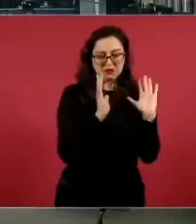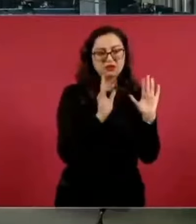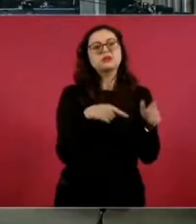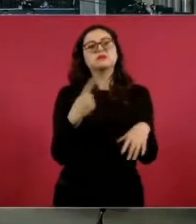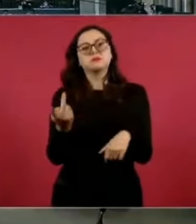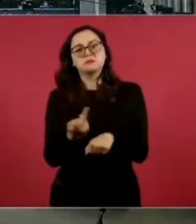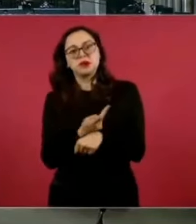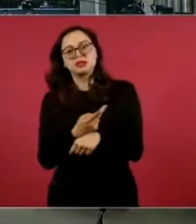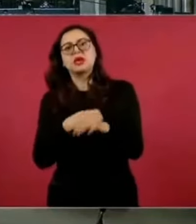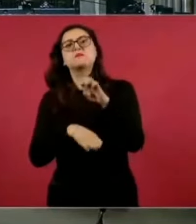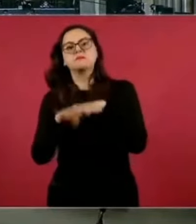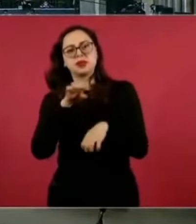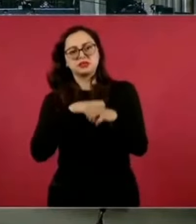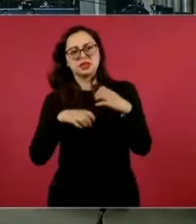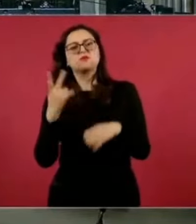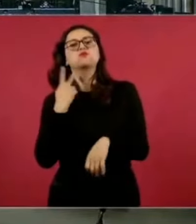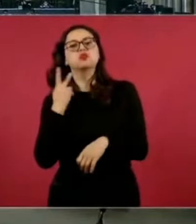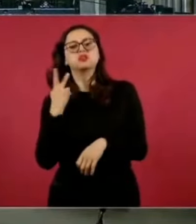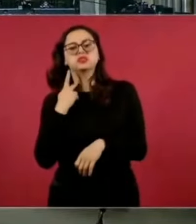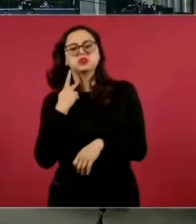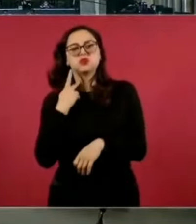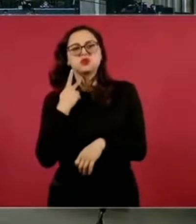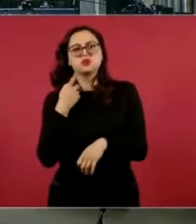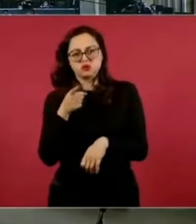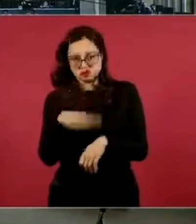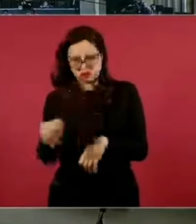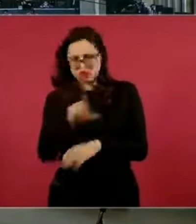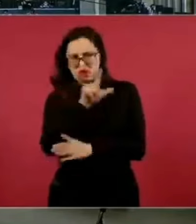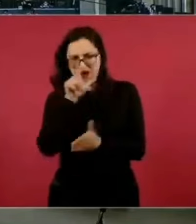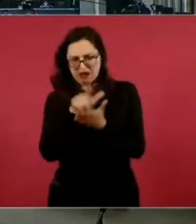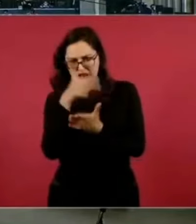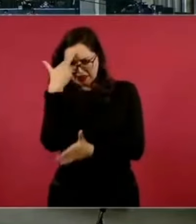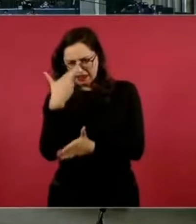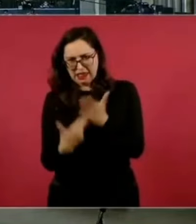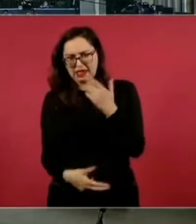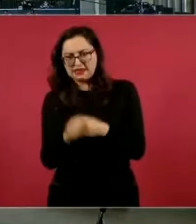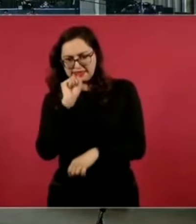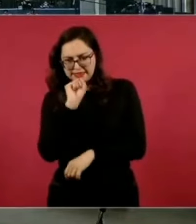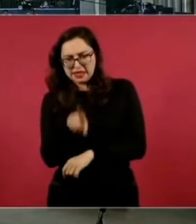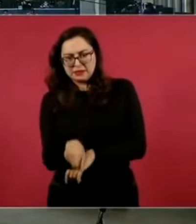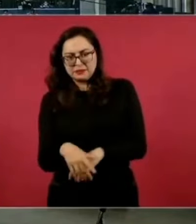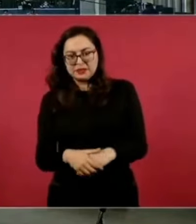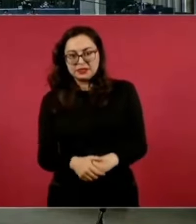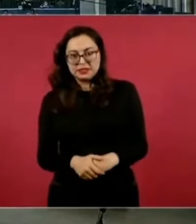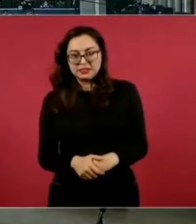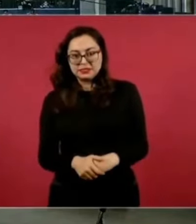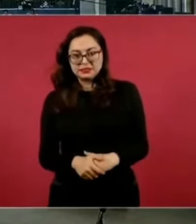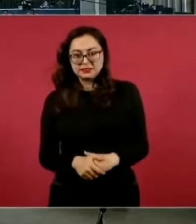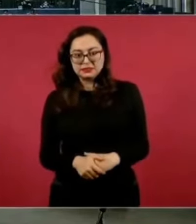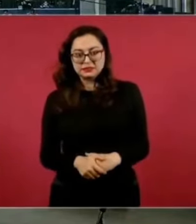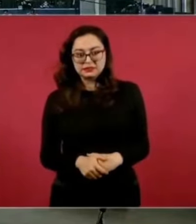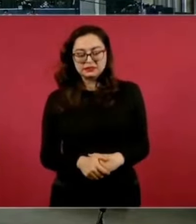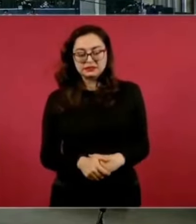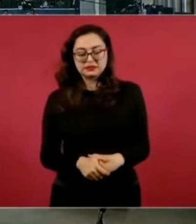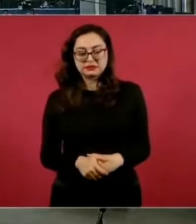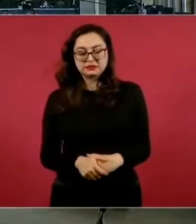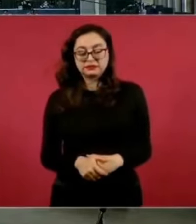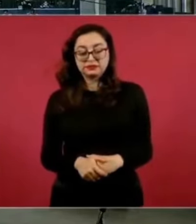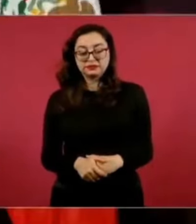cuello blanco yo recuerdo que la revista forbest